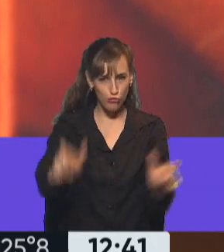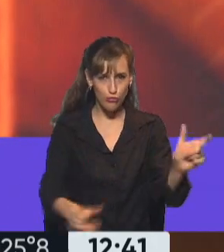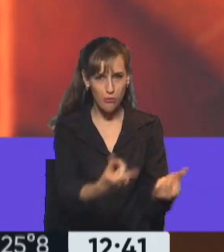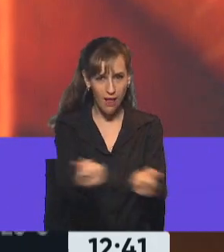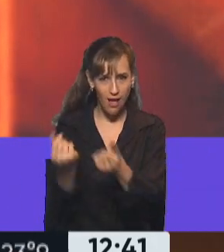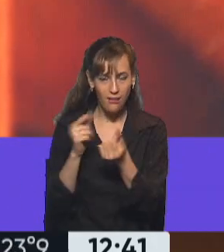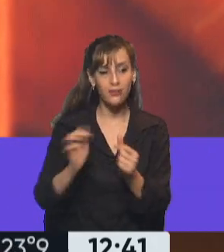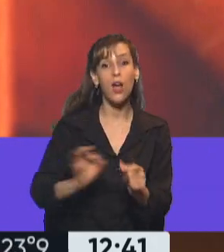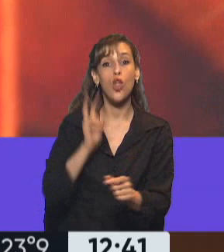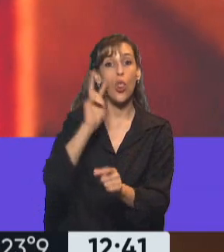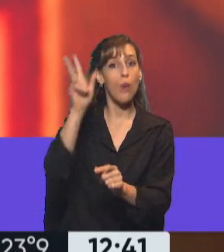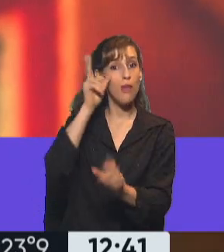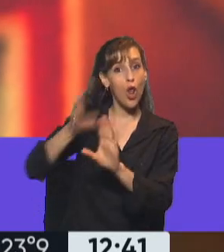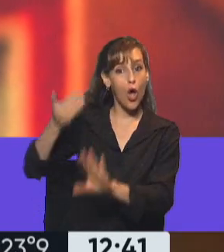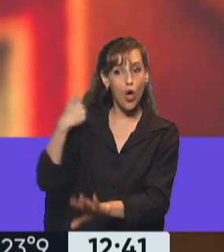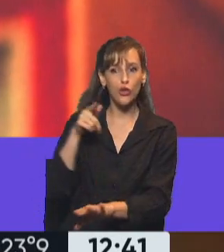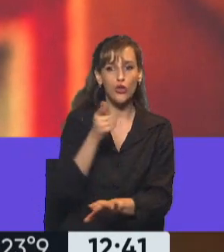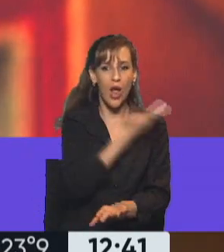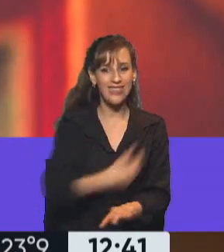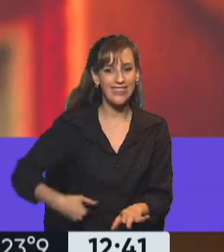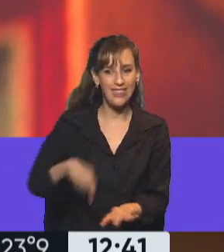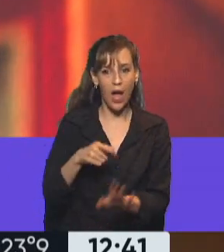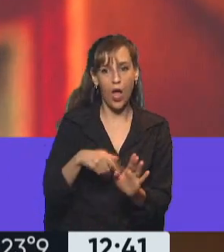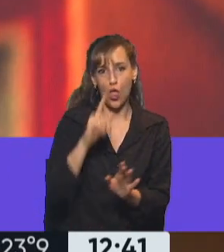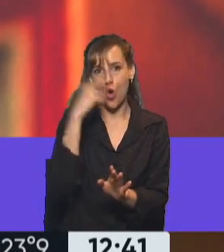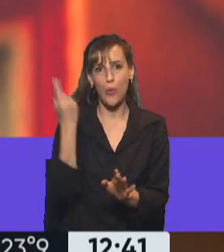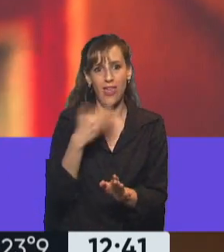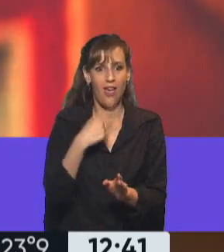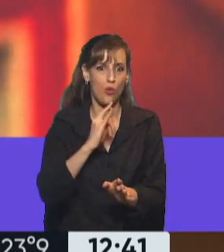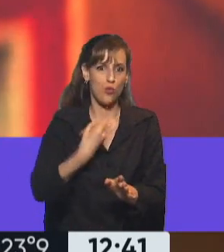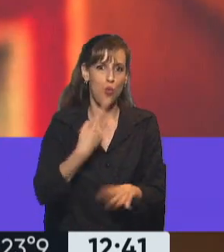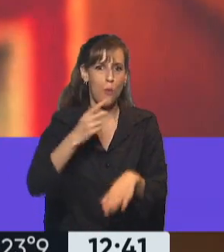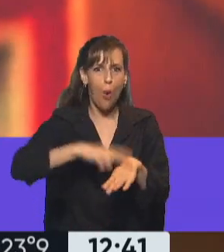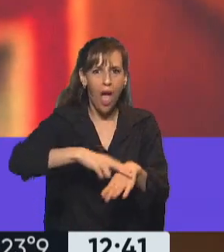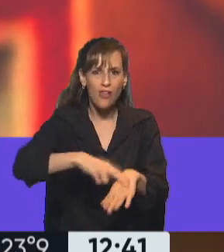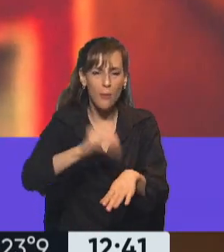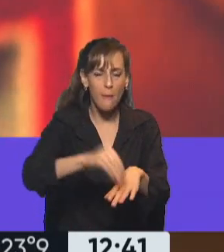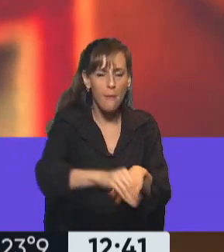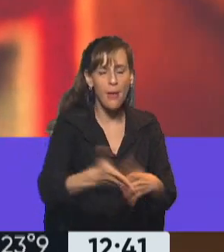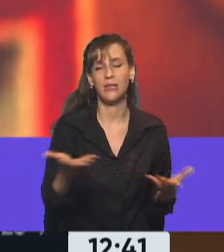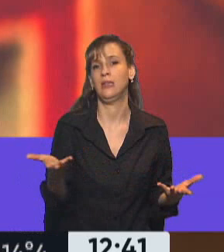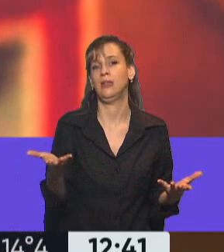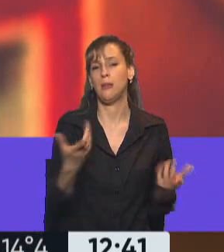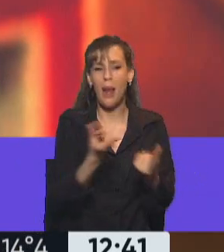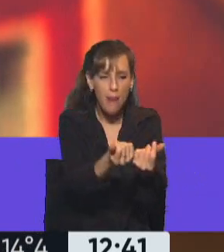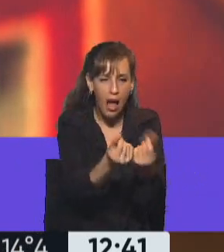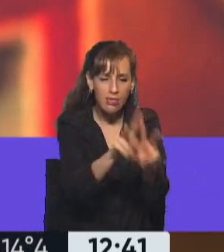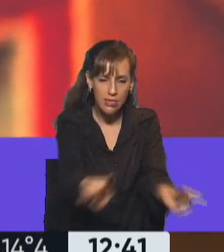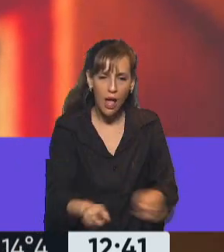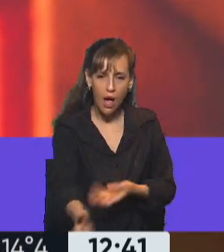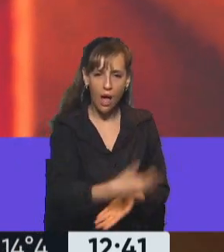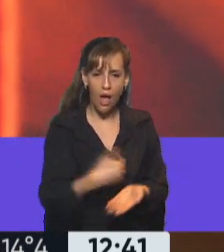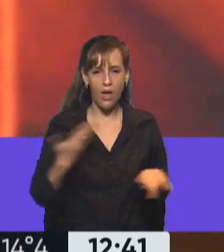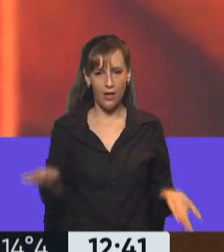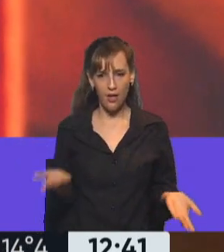2008, de parte del Estado hacia los que más tienen. La pregunta es, ¿esto es verdad? Porque decir puede decirse